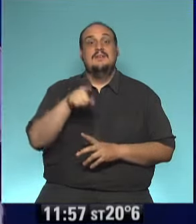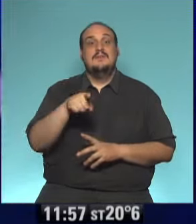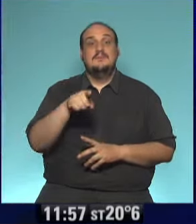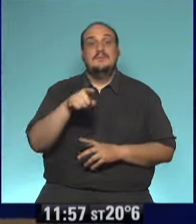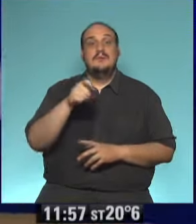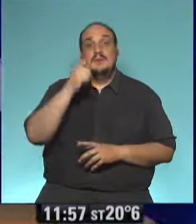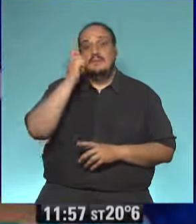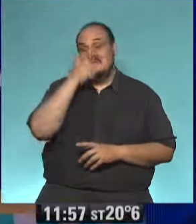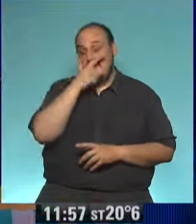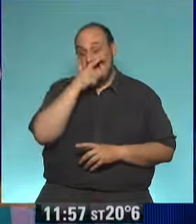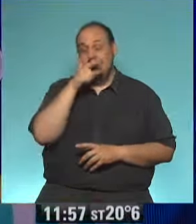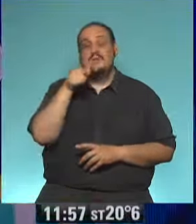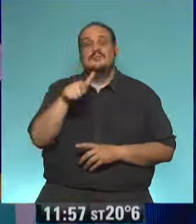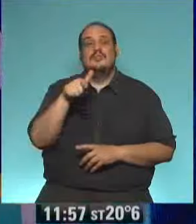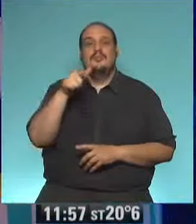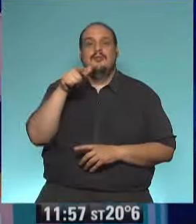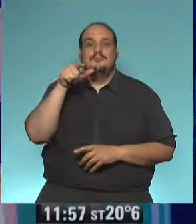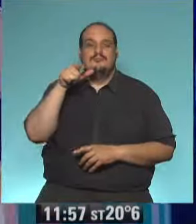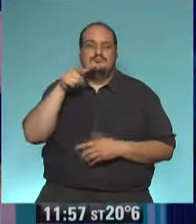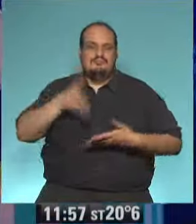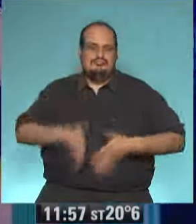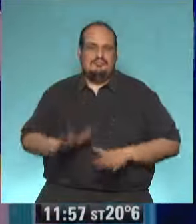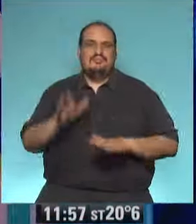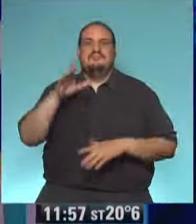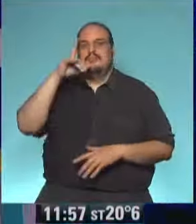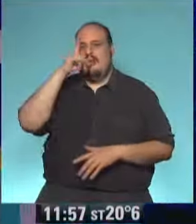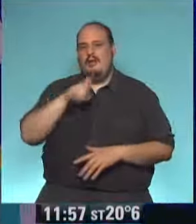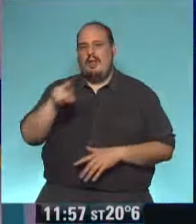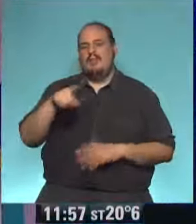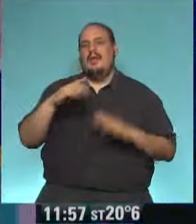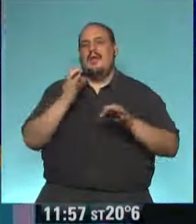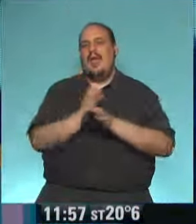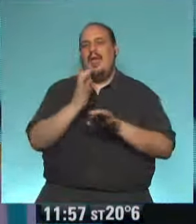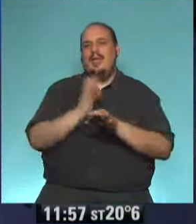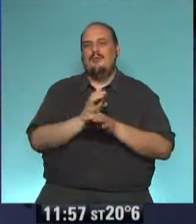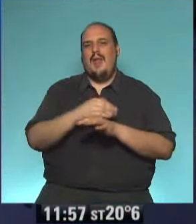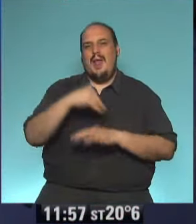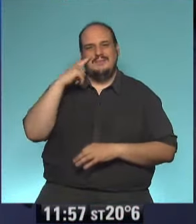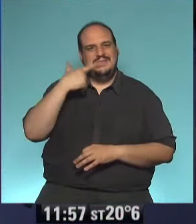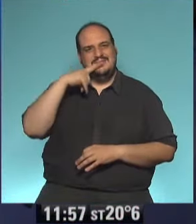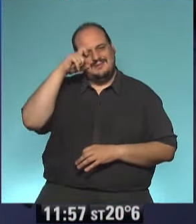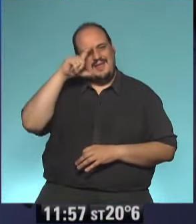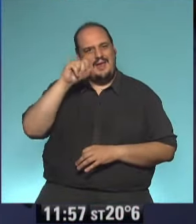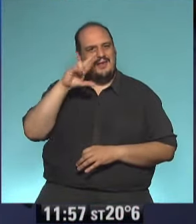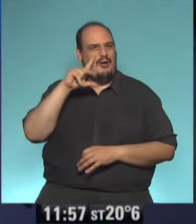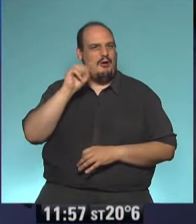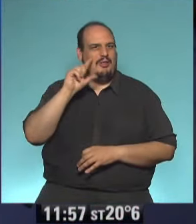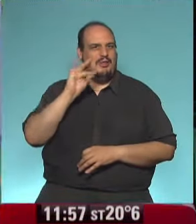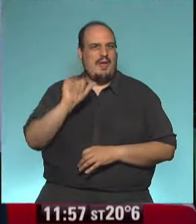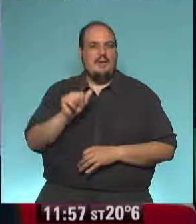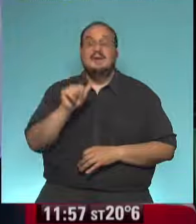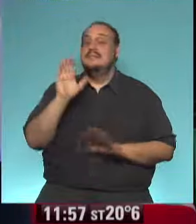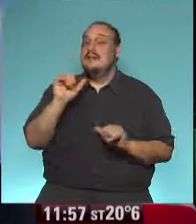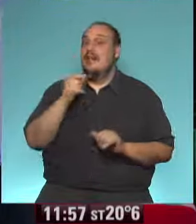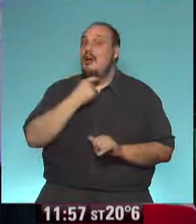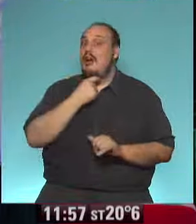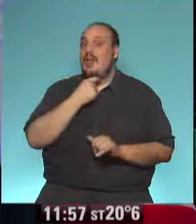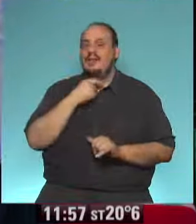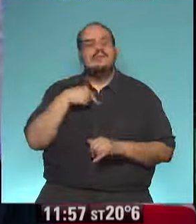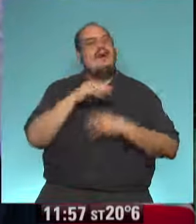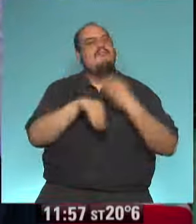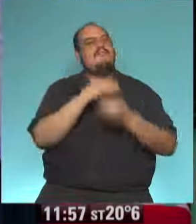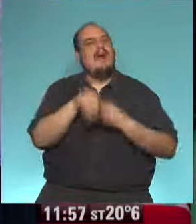Mau, soy de Corrientes y de la Escuela Misericordia. ¡Vamos! ¿Y le querés mandar un saludo a alguien? Le quiero mandar un saludo a